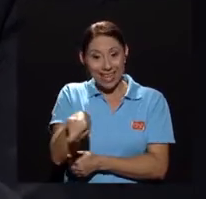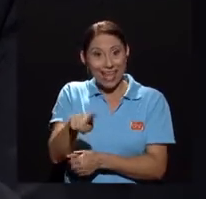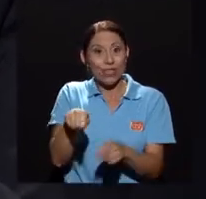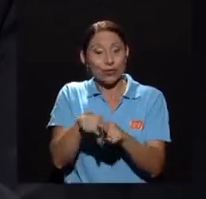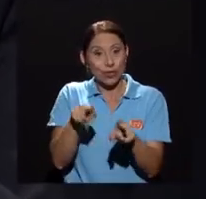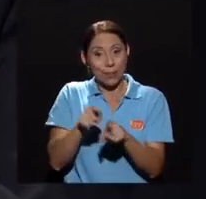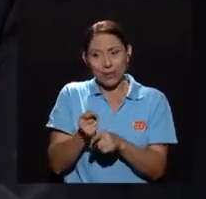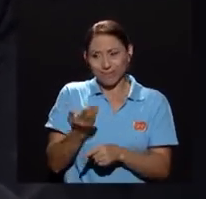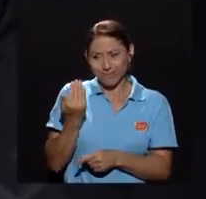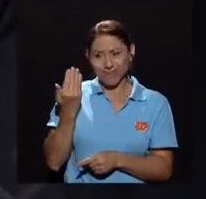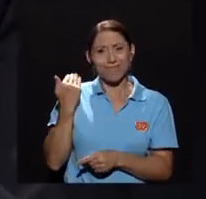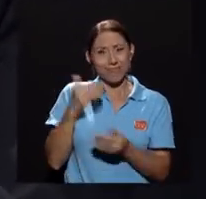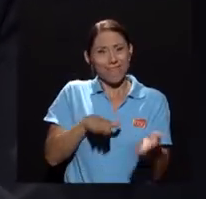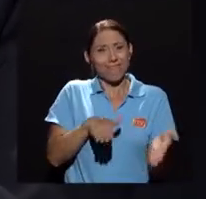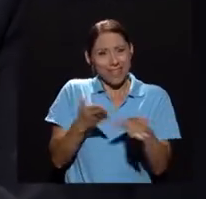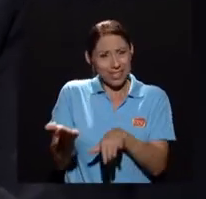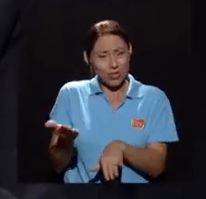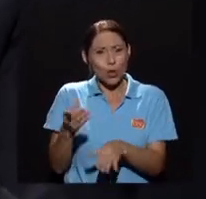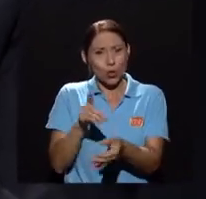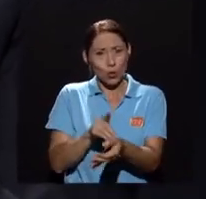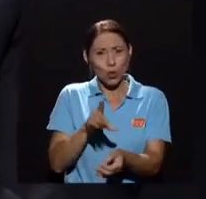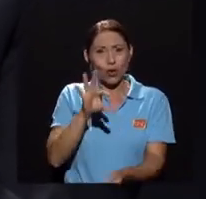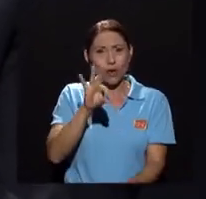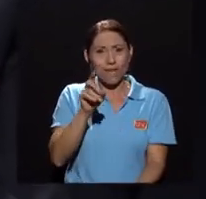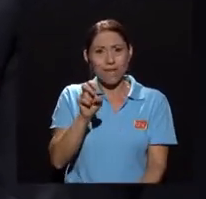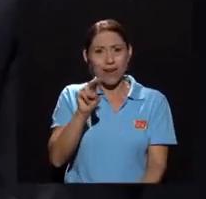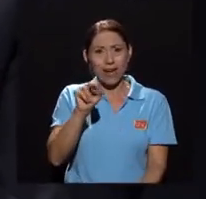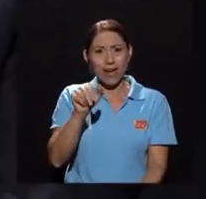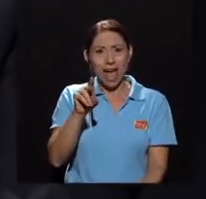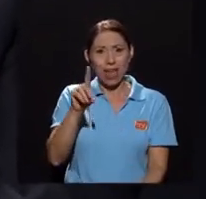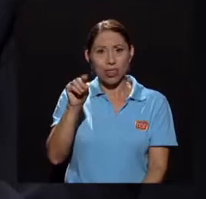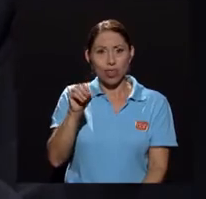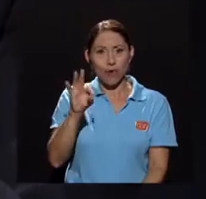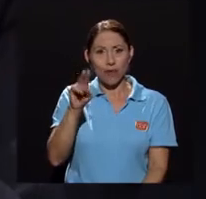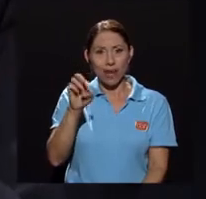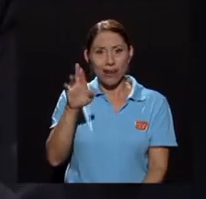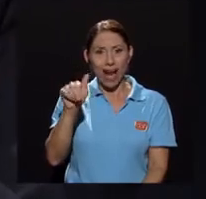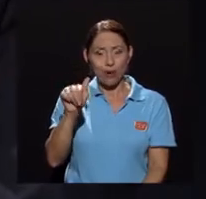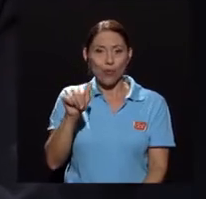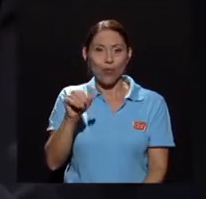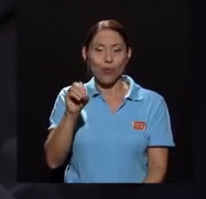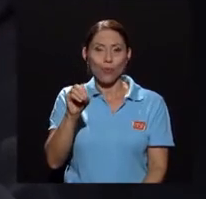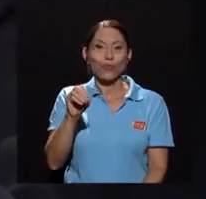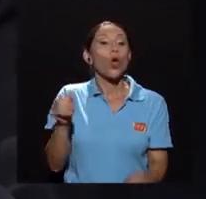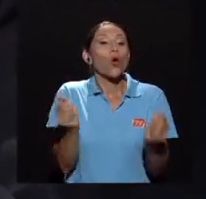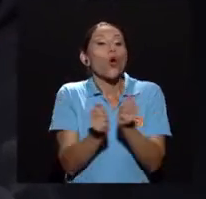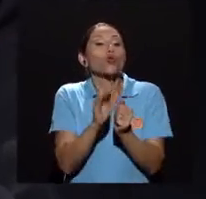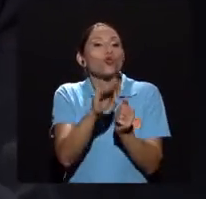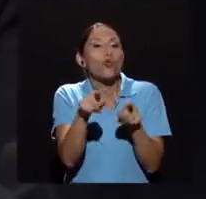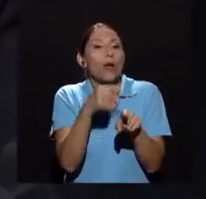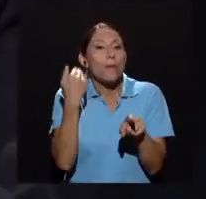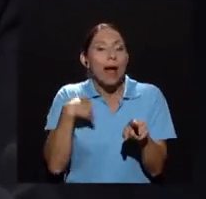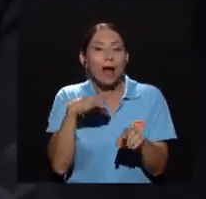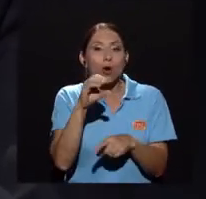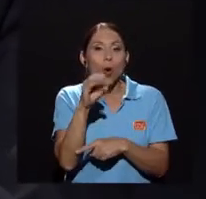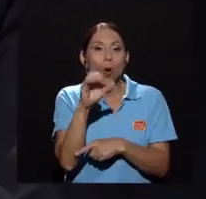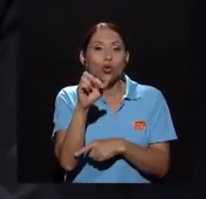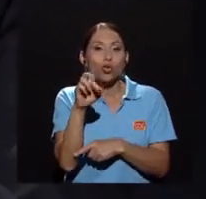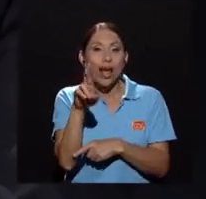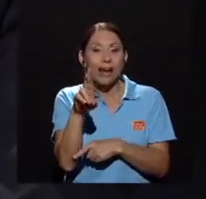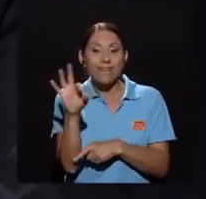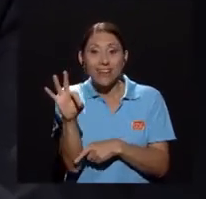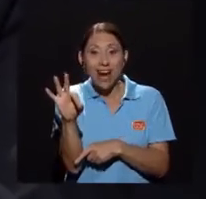fernando ferraro falleció en estos días y oscar ferraro y un grupo enorme de ser humano se fue viniendo